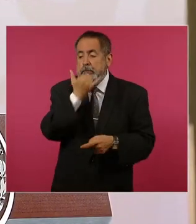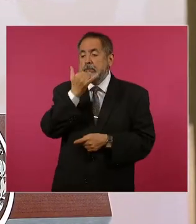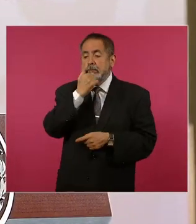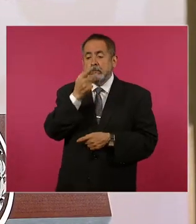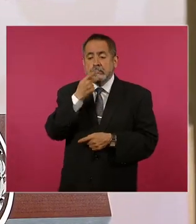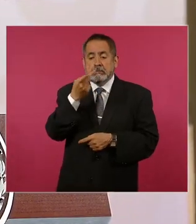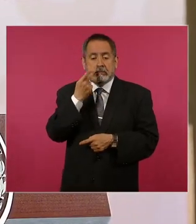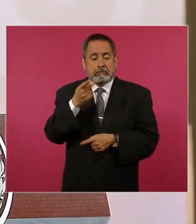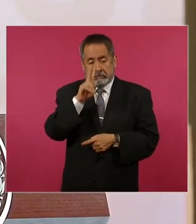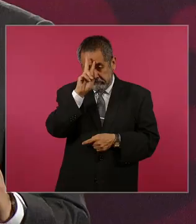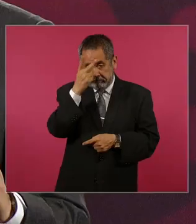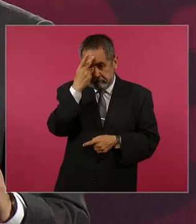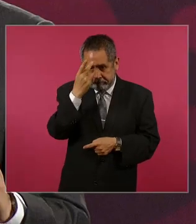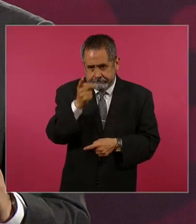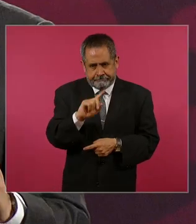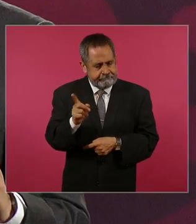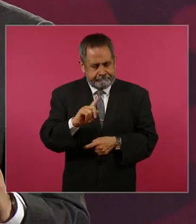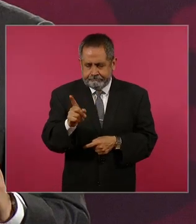Nunca.